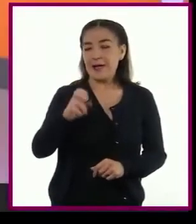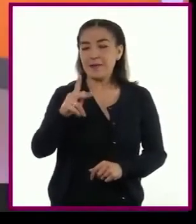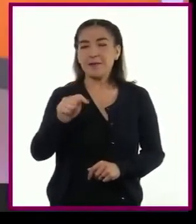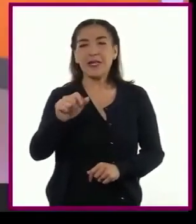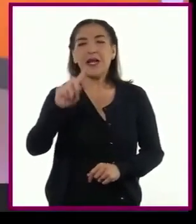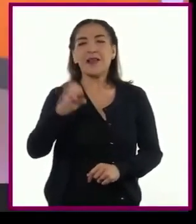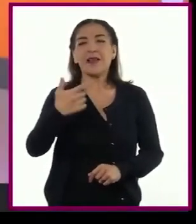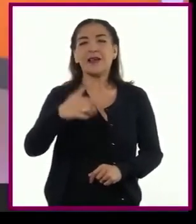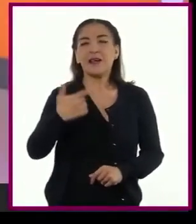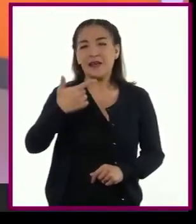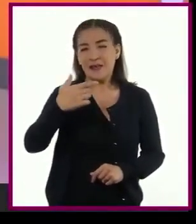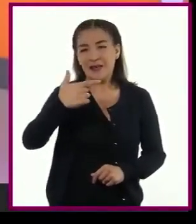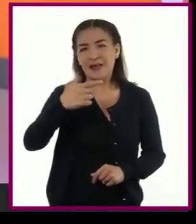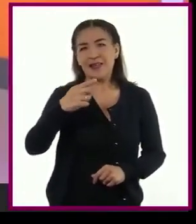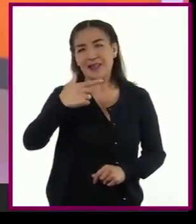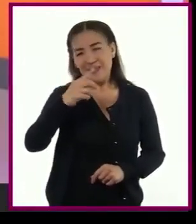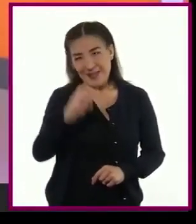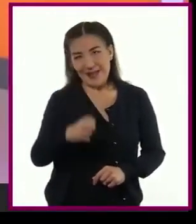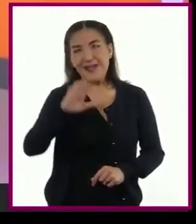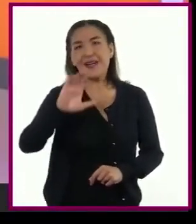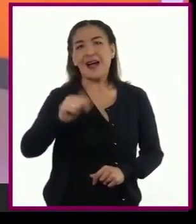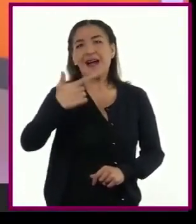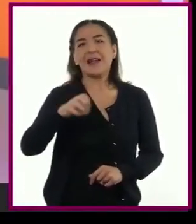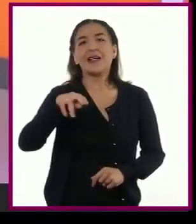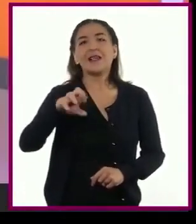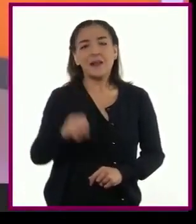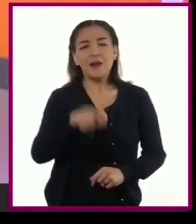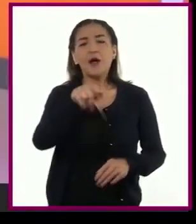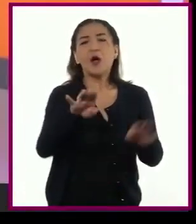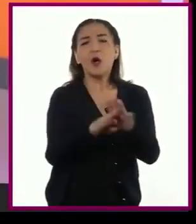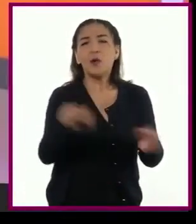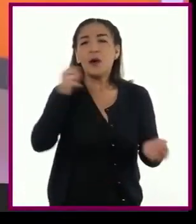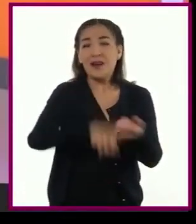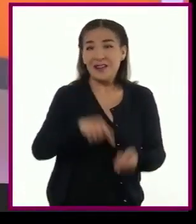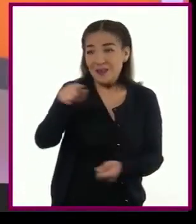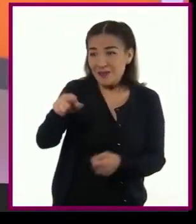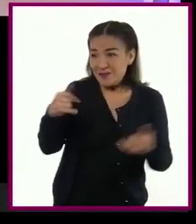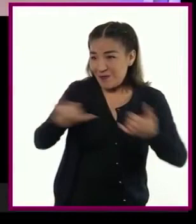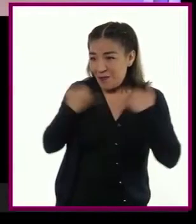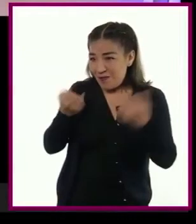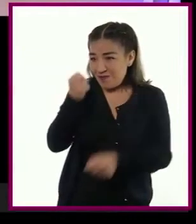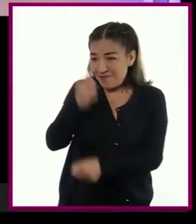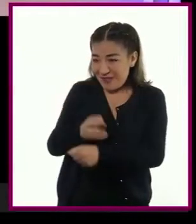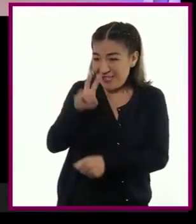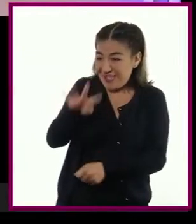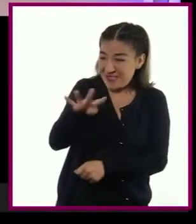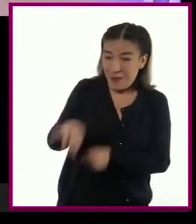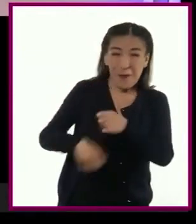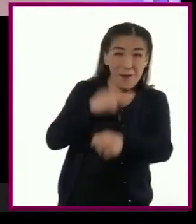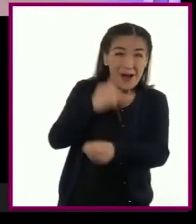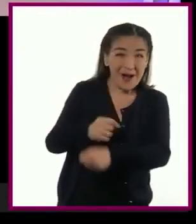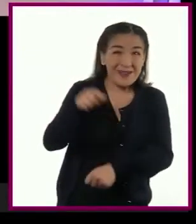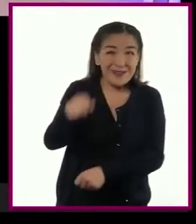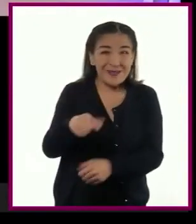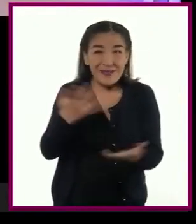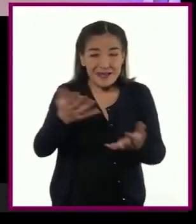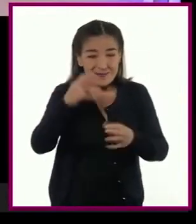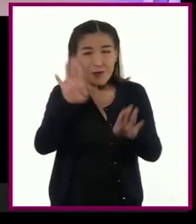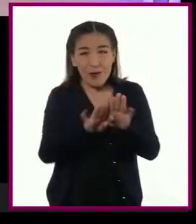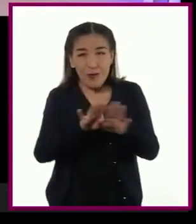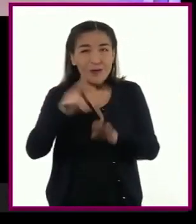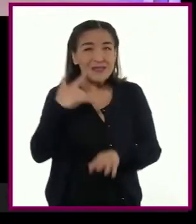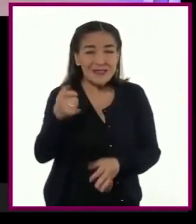resultado extraordinario. Y pensar que lo obtuvo con solo 19 años. Así es.